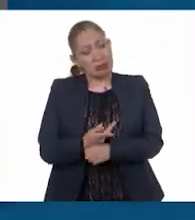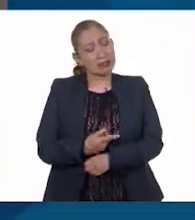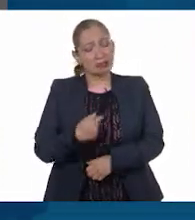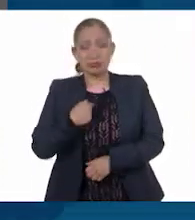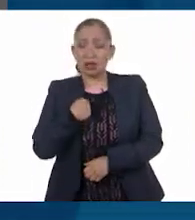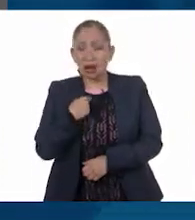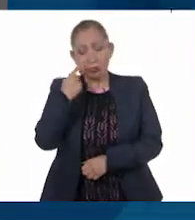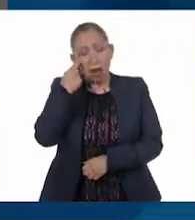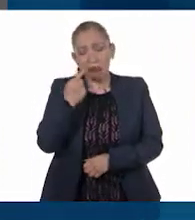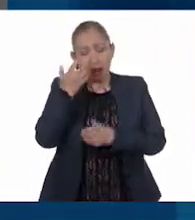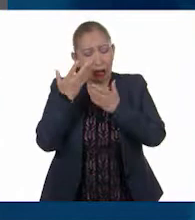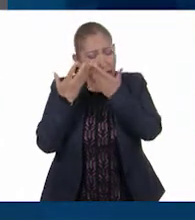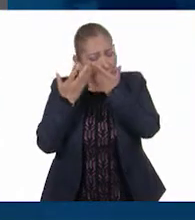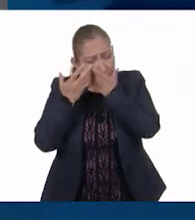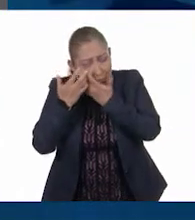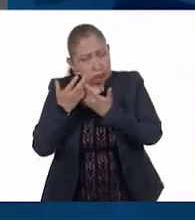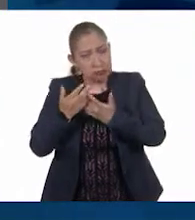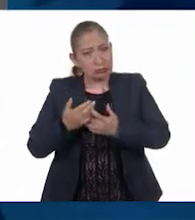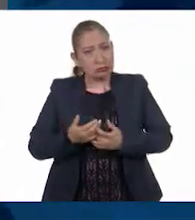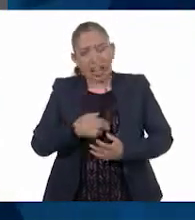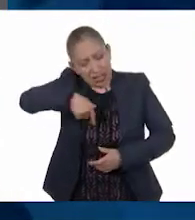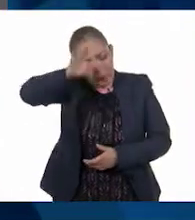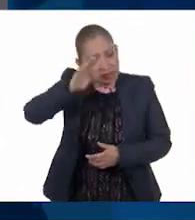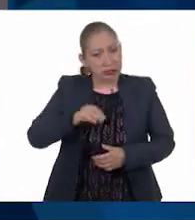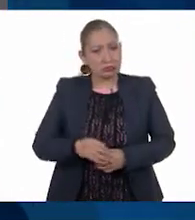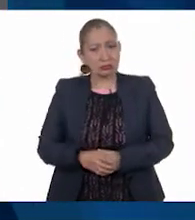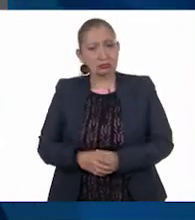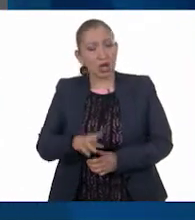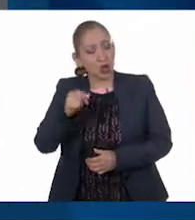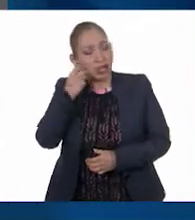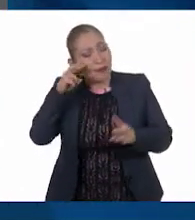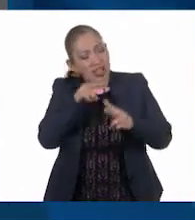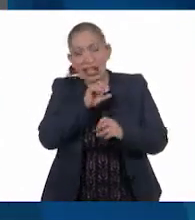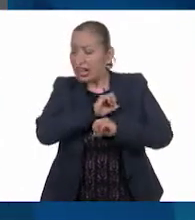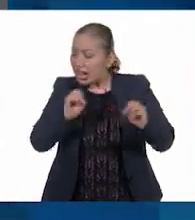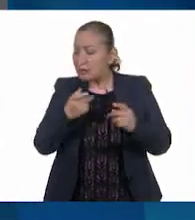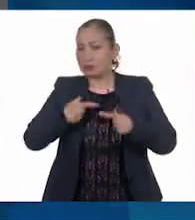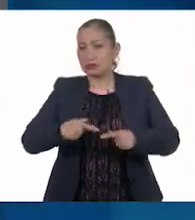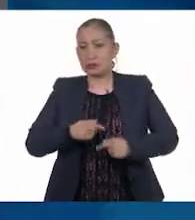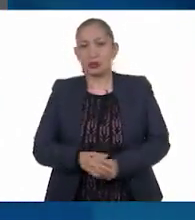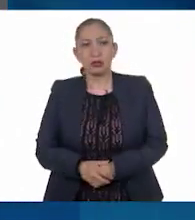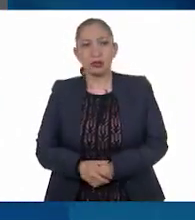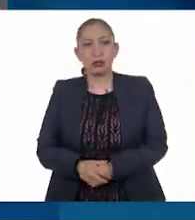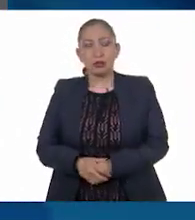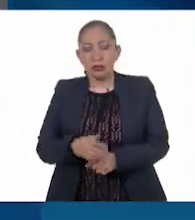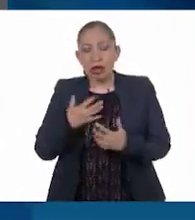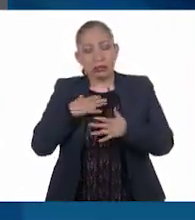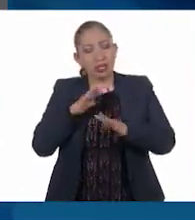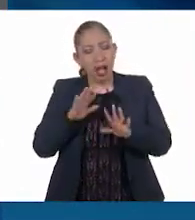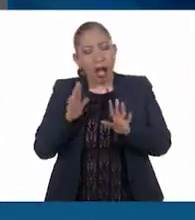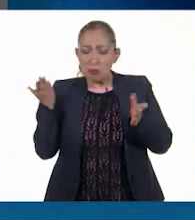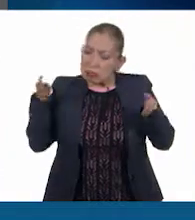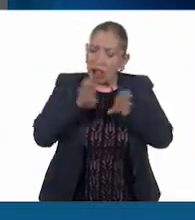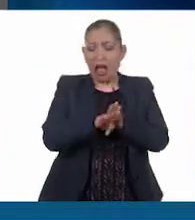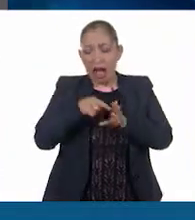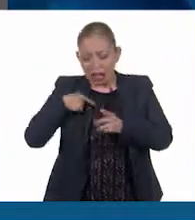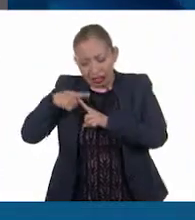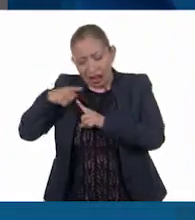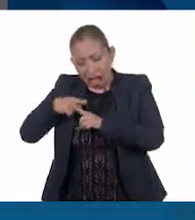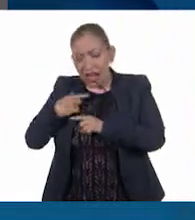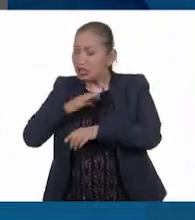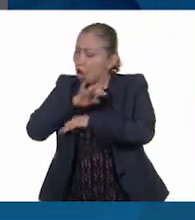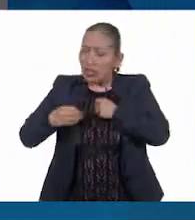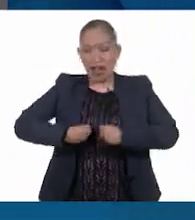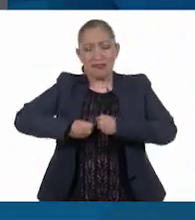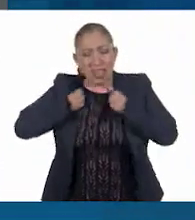que me piqué un ojo sin querer. ¡Ya vete! No quiero ver a nadie. Voy a encerrarme a hacer la tarea toda